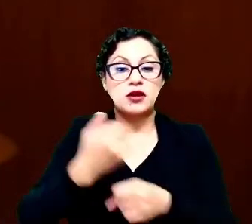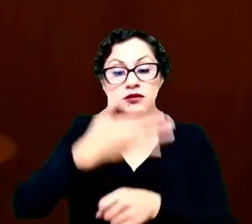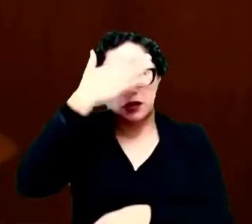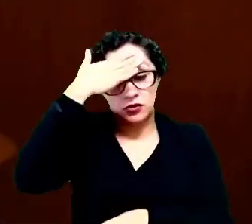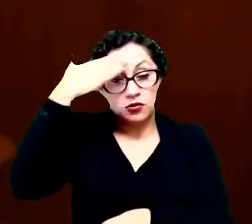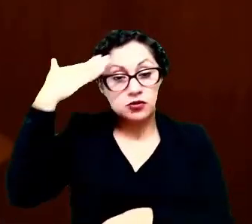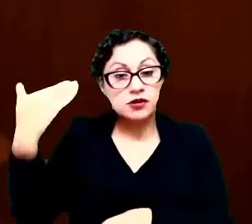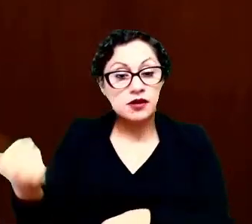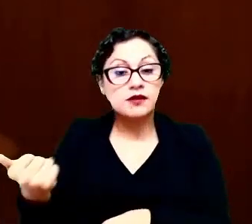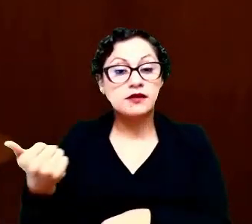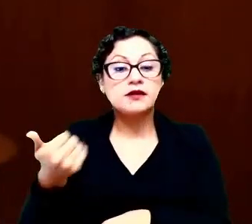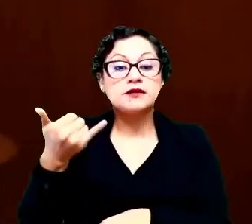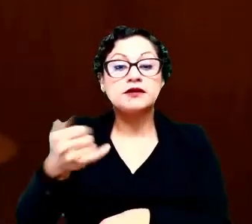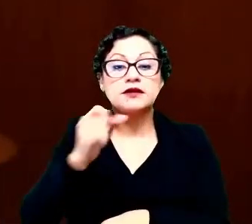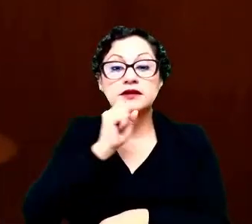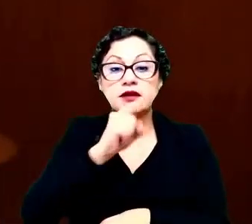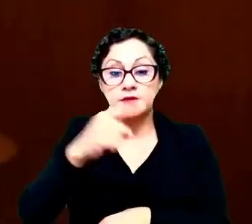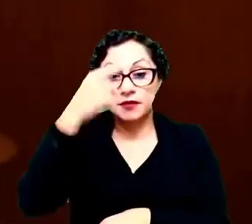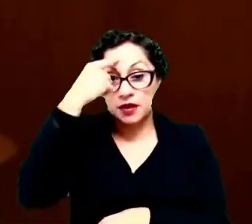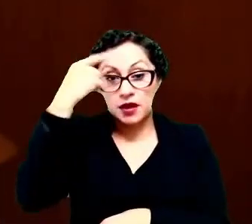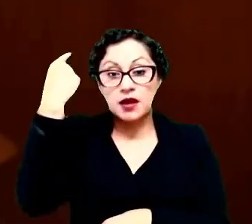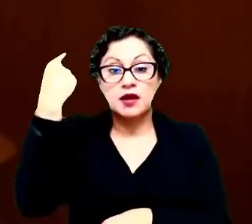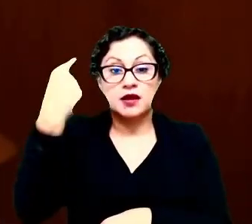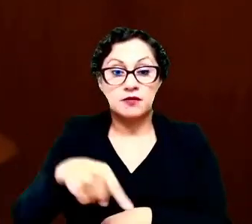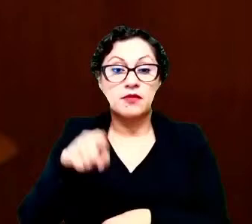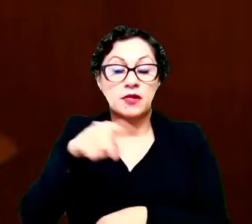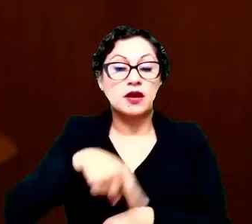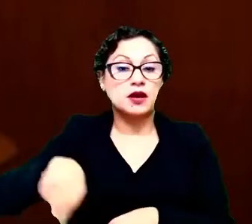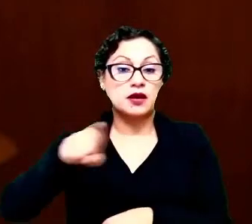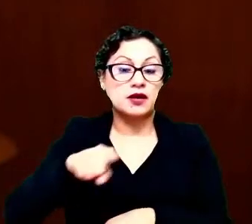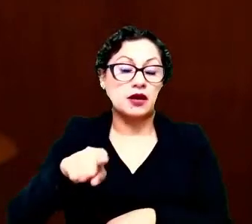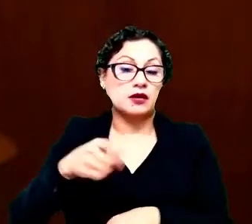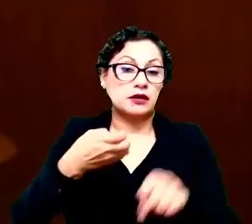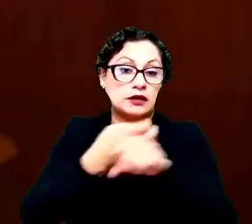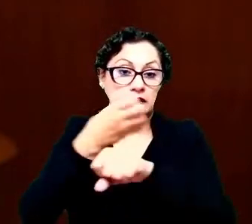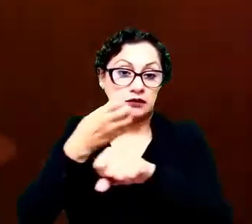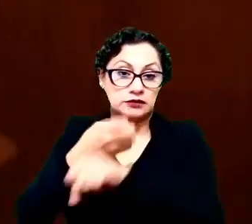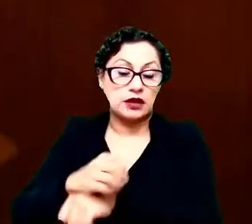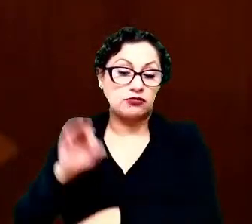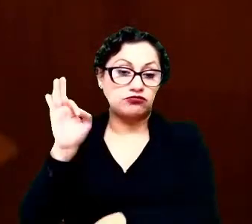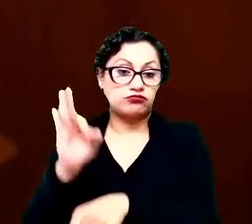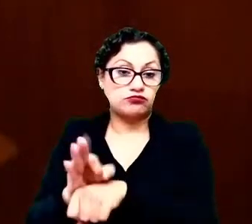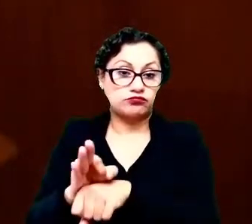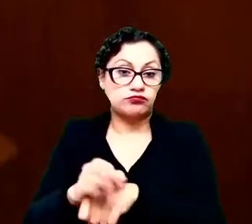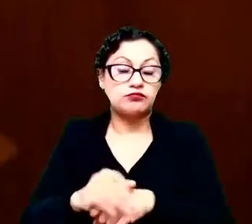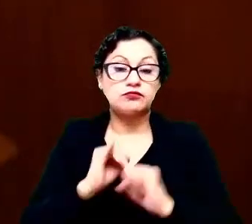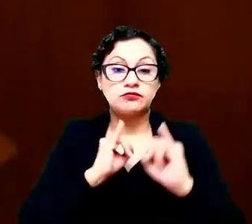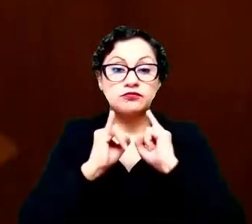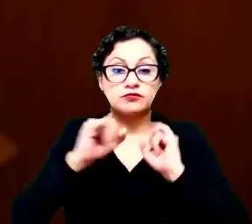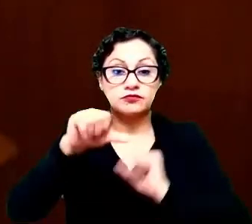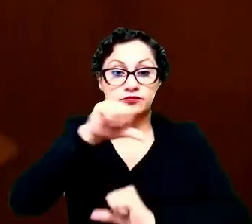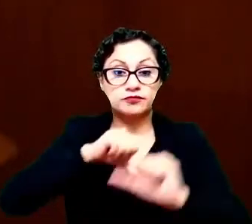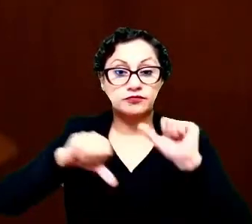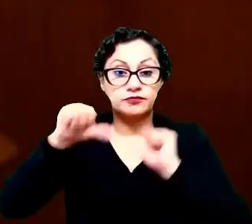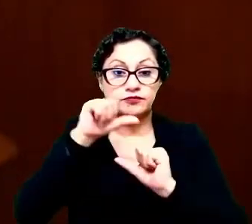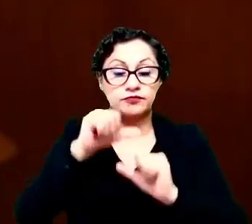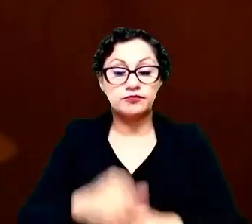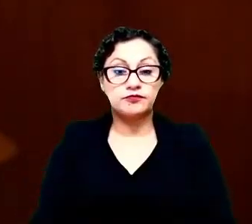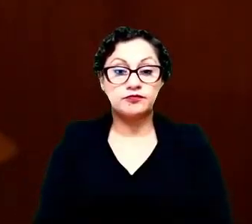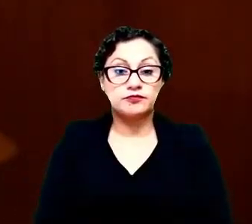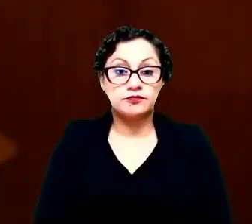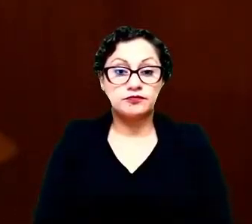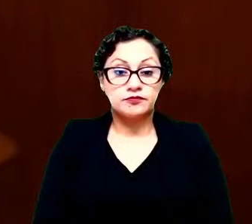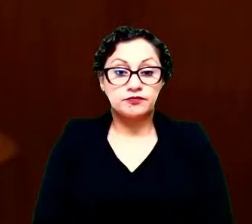para legitimar El poder punitivo del Estado sino una defensa legal adecuada los procesos no